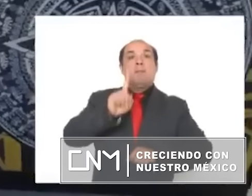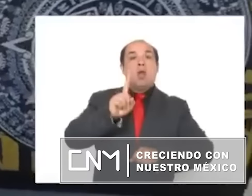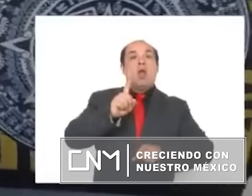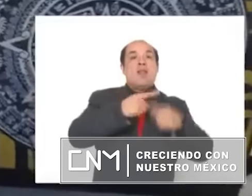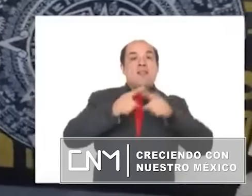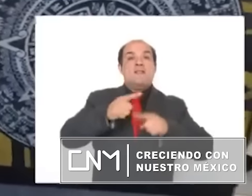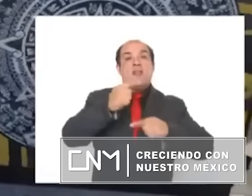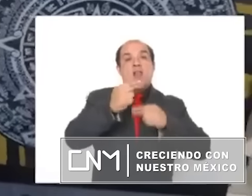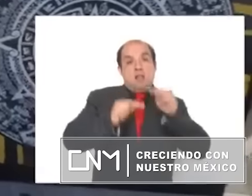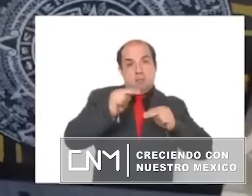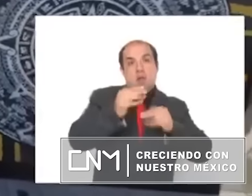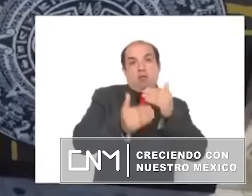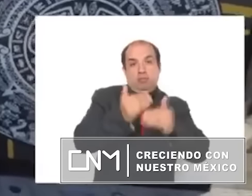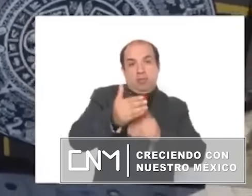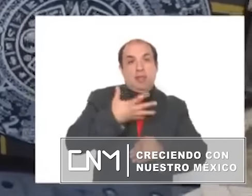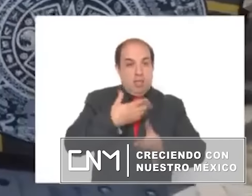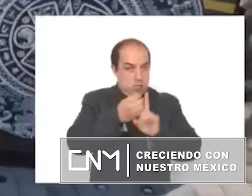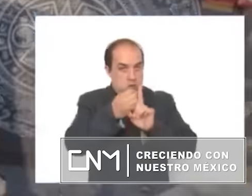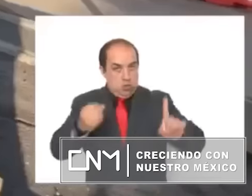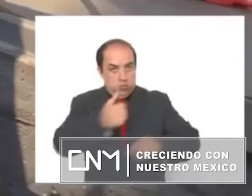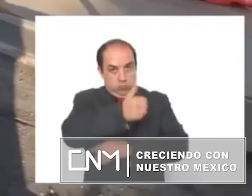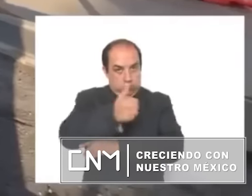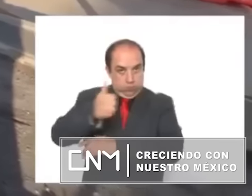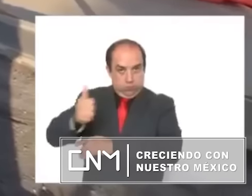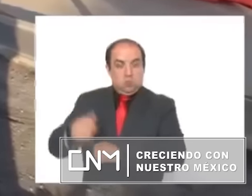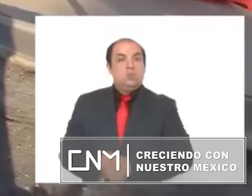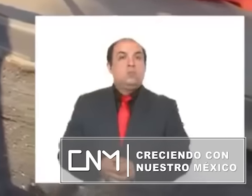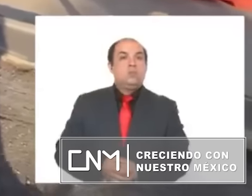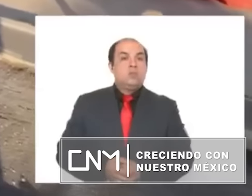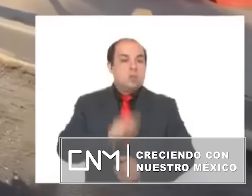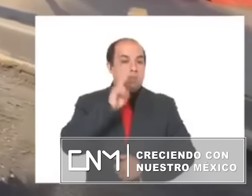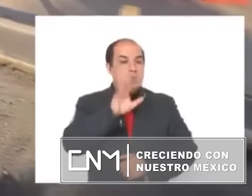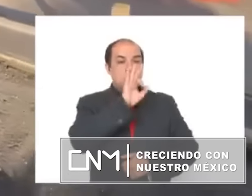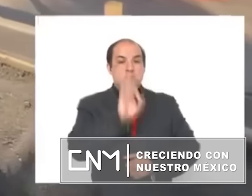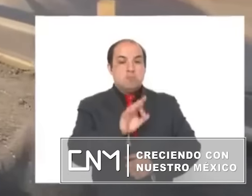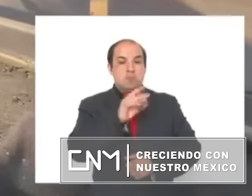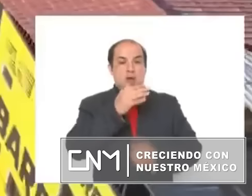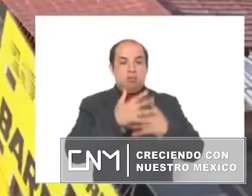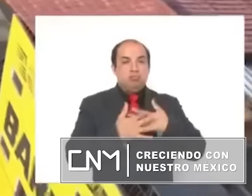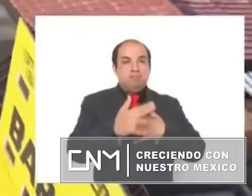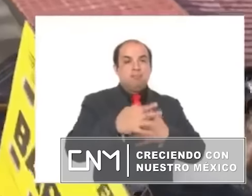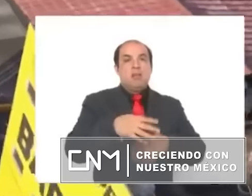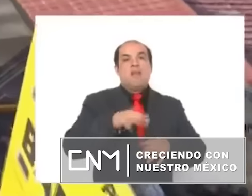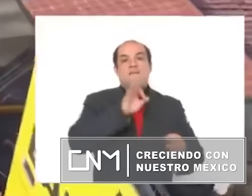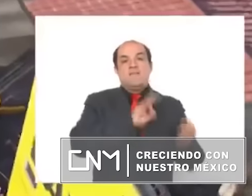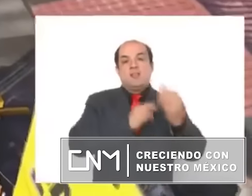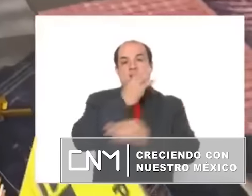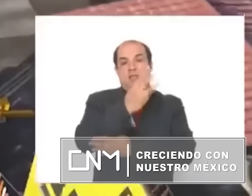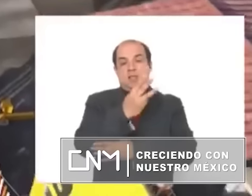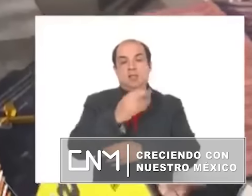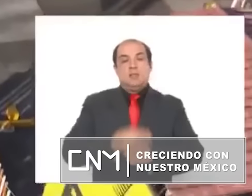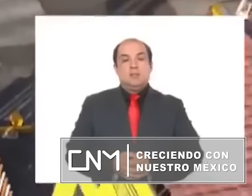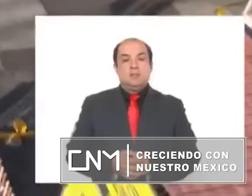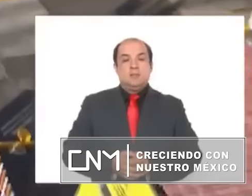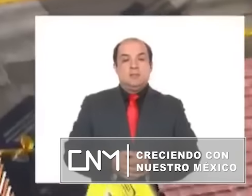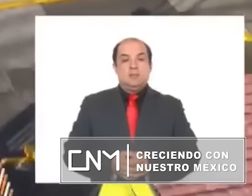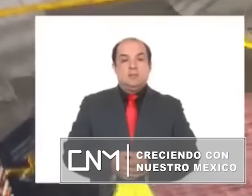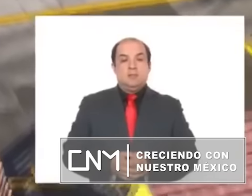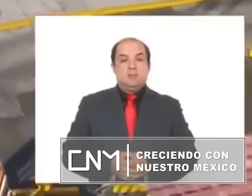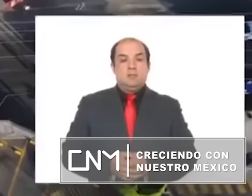porque tienen cierta secuencia. Aquí vemos los porcentajes de avance en el Frente 3, que